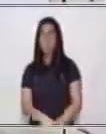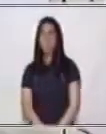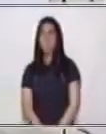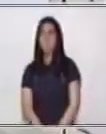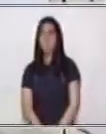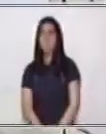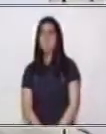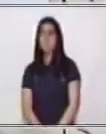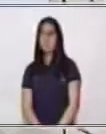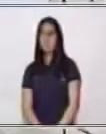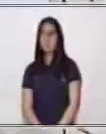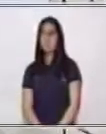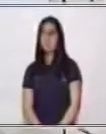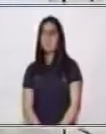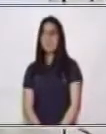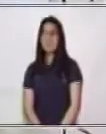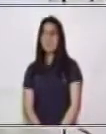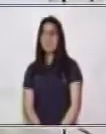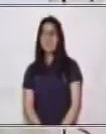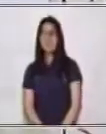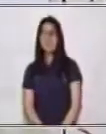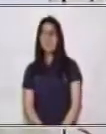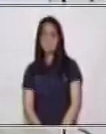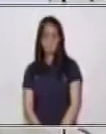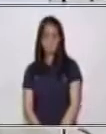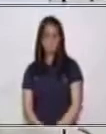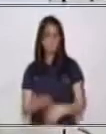Vamos a conocer como la elipse.